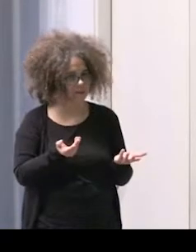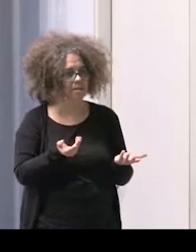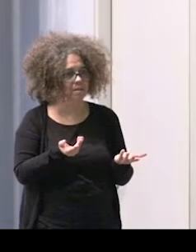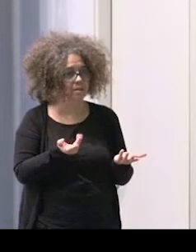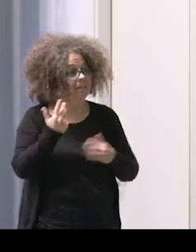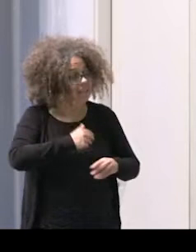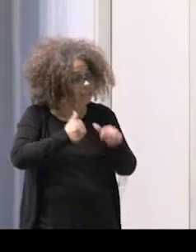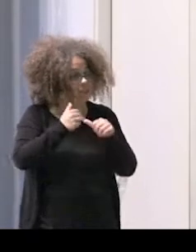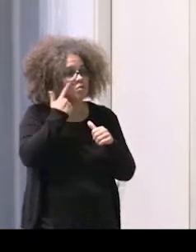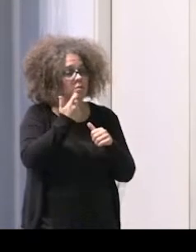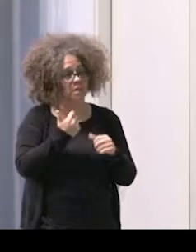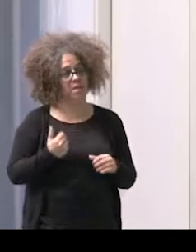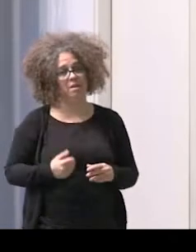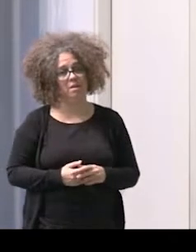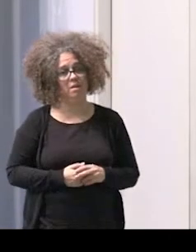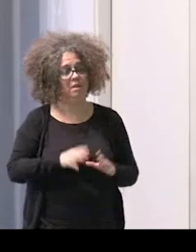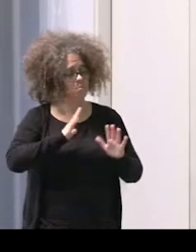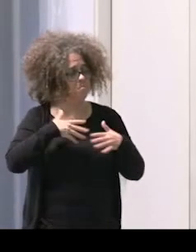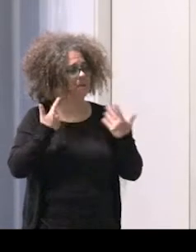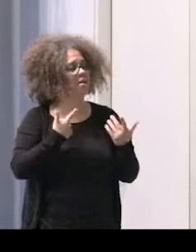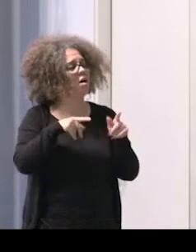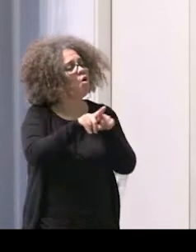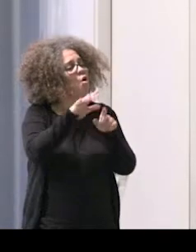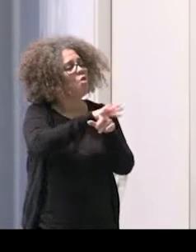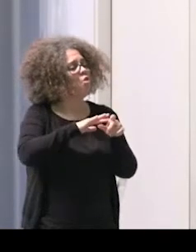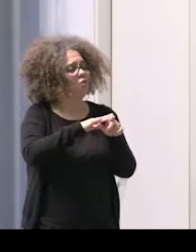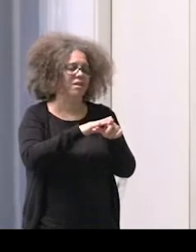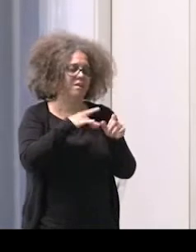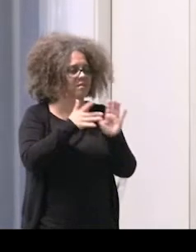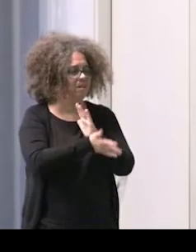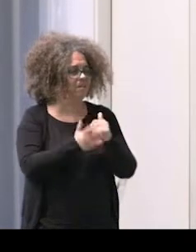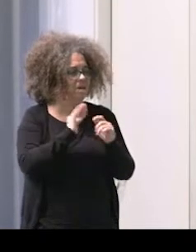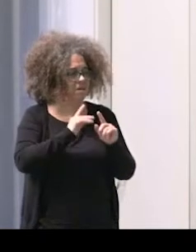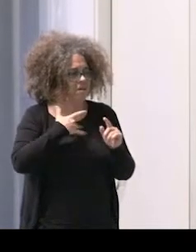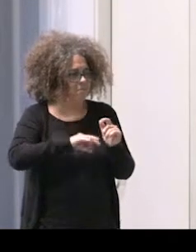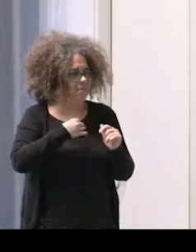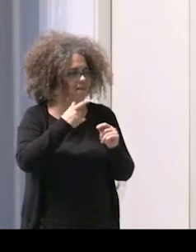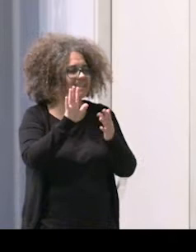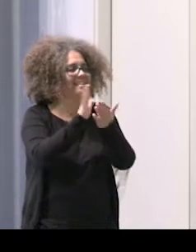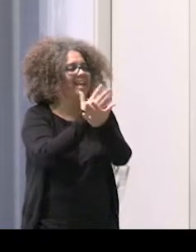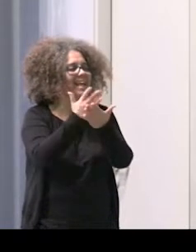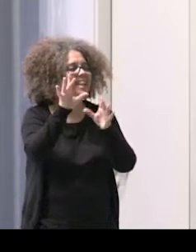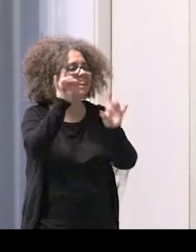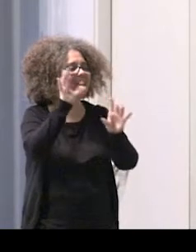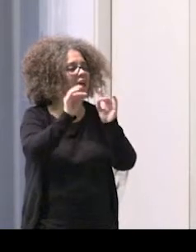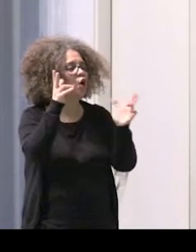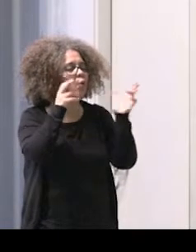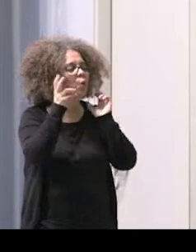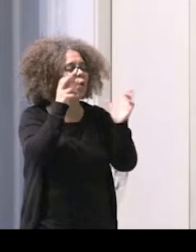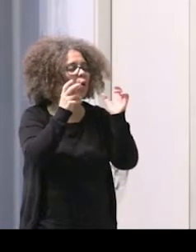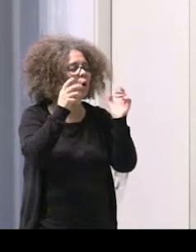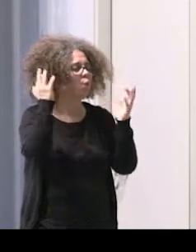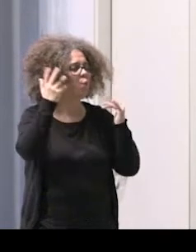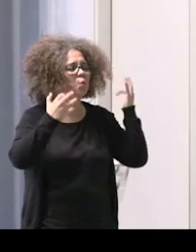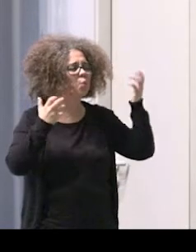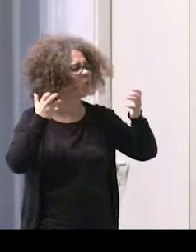Y esto tiene y esto tiene impacto en el sentido de que puede desenmascarar sonidos en ruido,